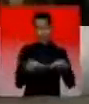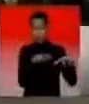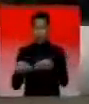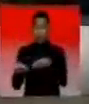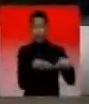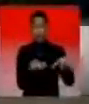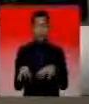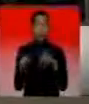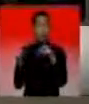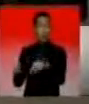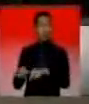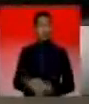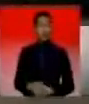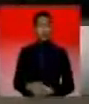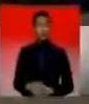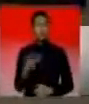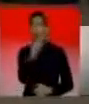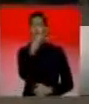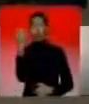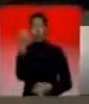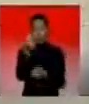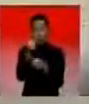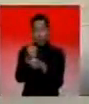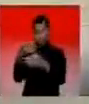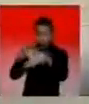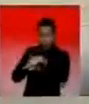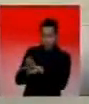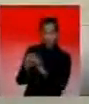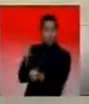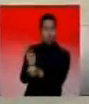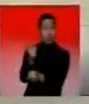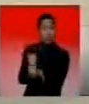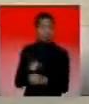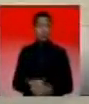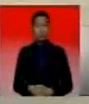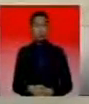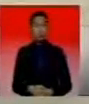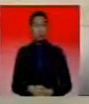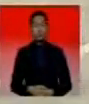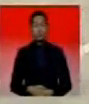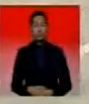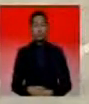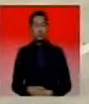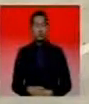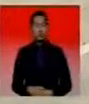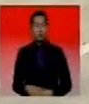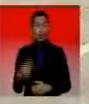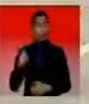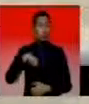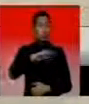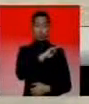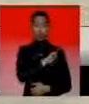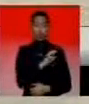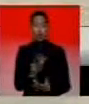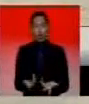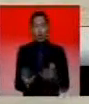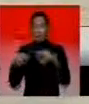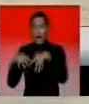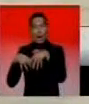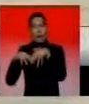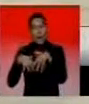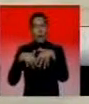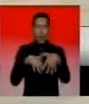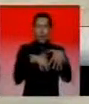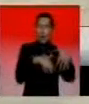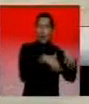terremoto con 400 trabajadores adentro nosotros no vimos un recorrido a pie tanto con las unidades como con